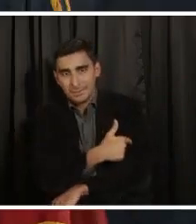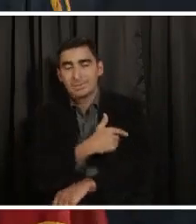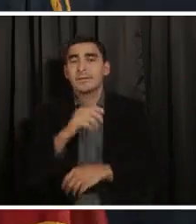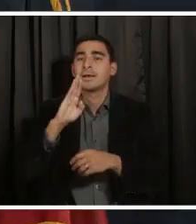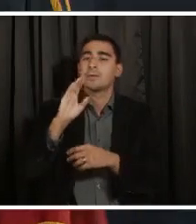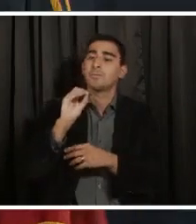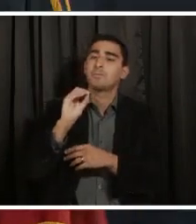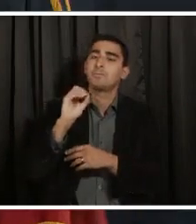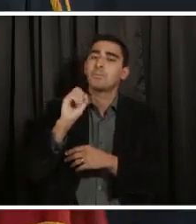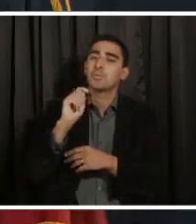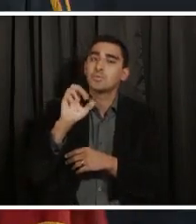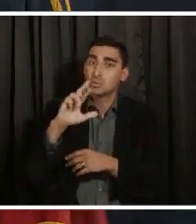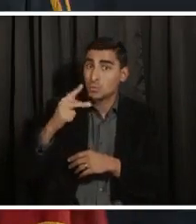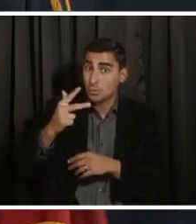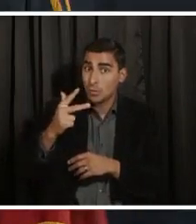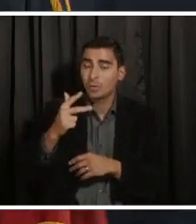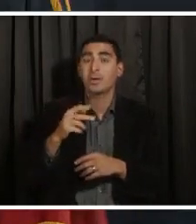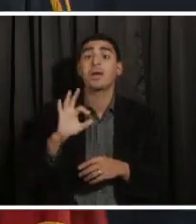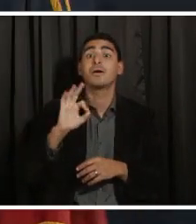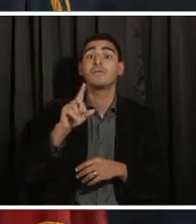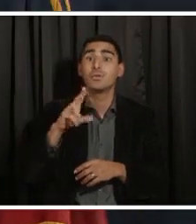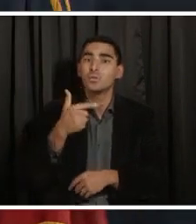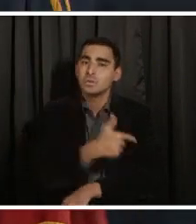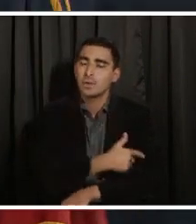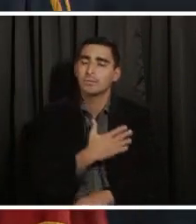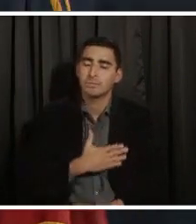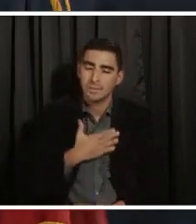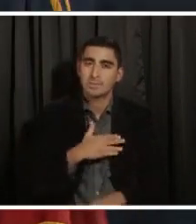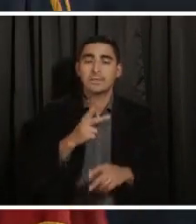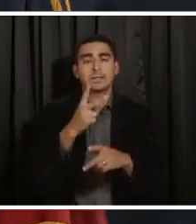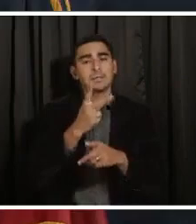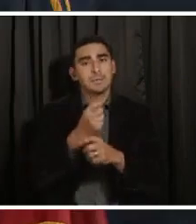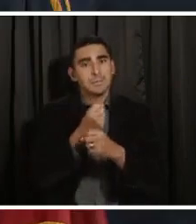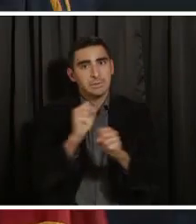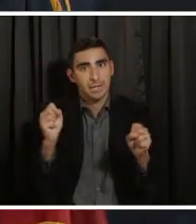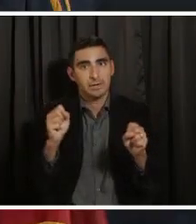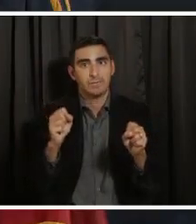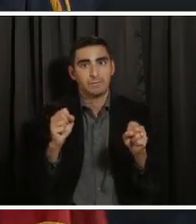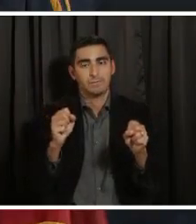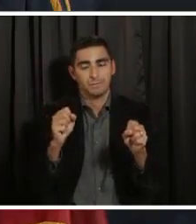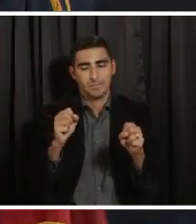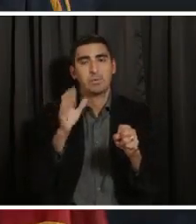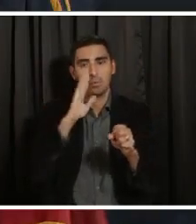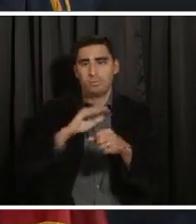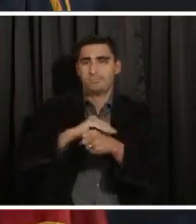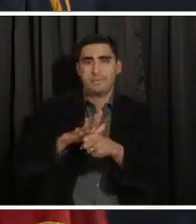get the flu shot. Let's stay safe, end the pandemic. Thank you.